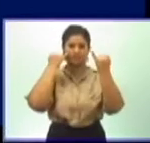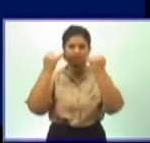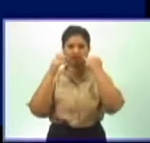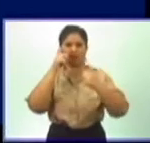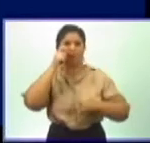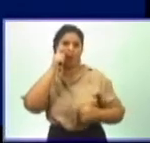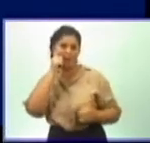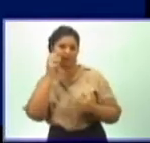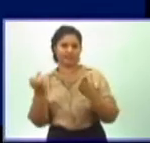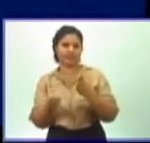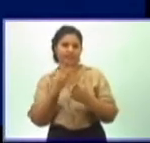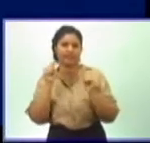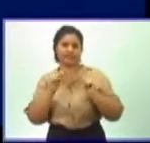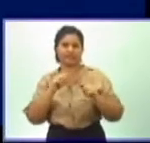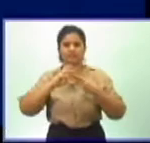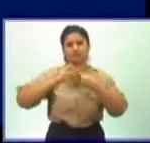comedia?